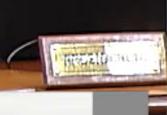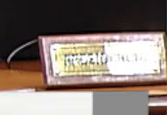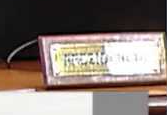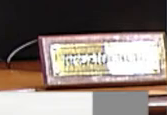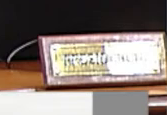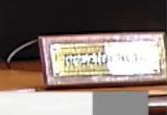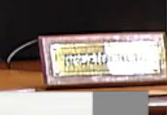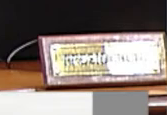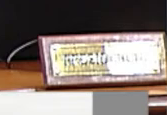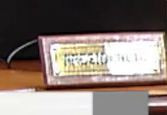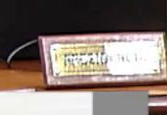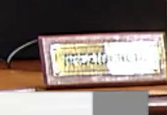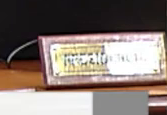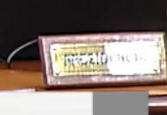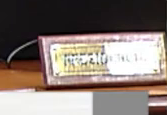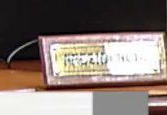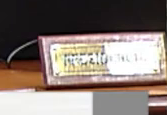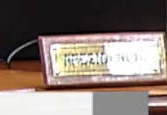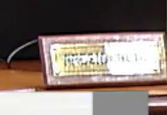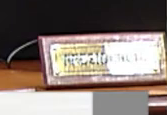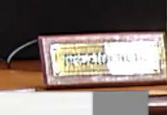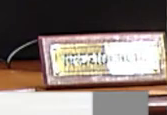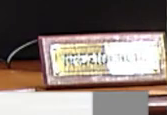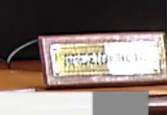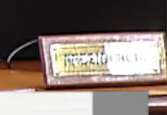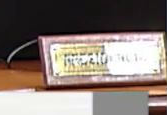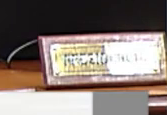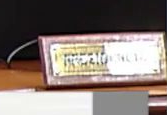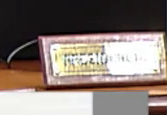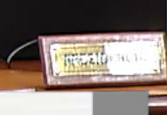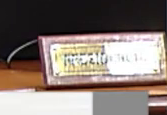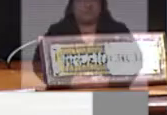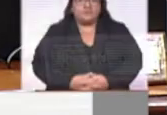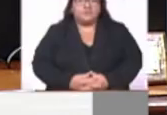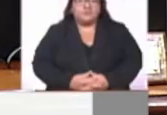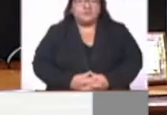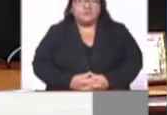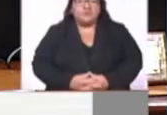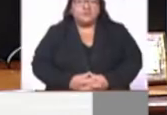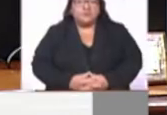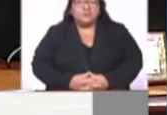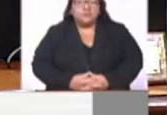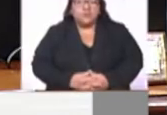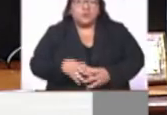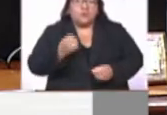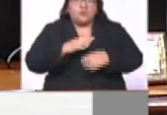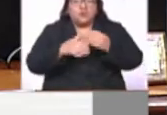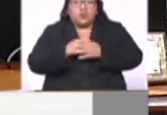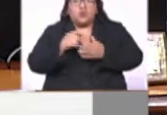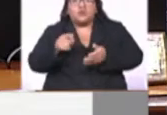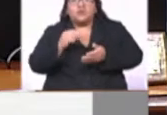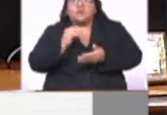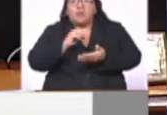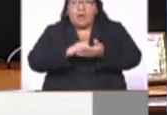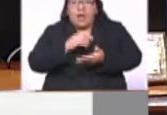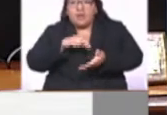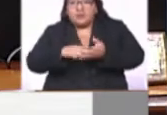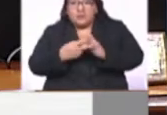remitido oportunamente a los señores congresistas. Si ningún congresista formula observaciones al acta, se dará por aprobada.